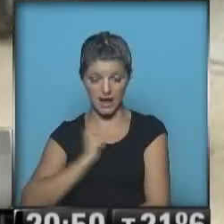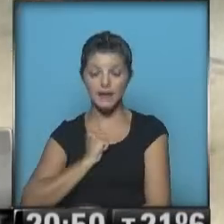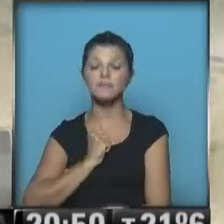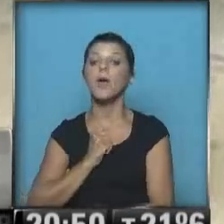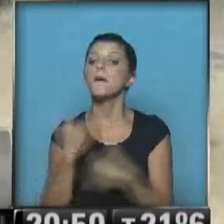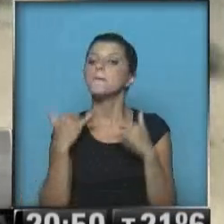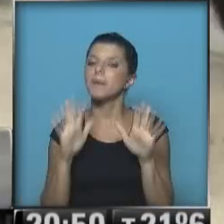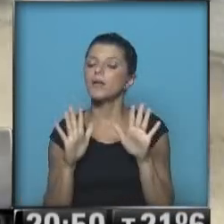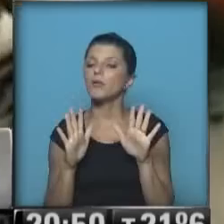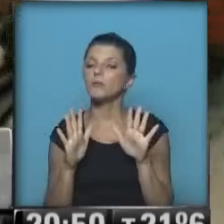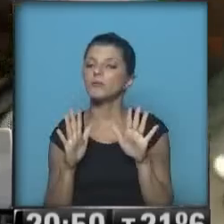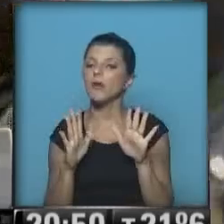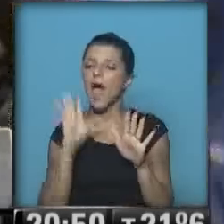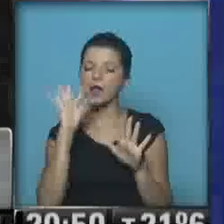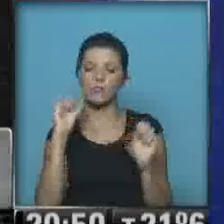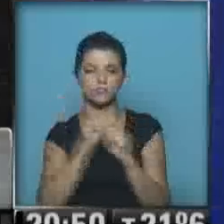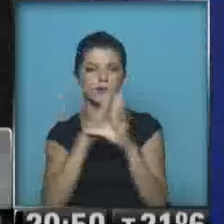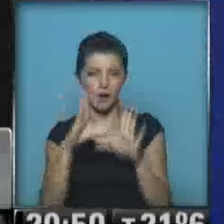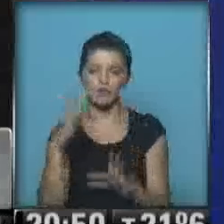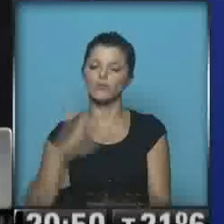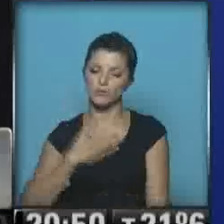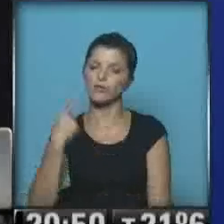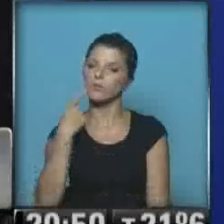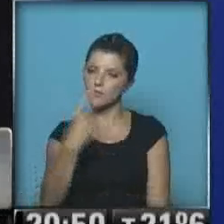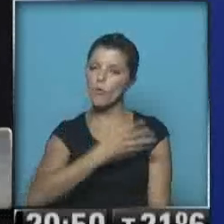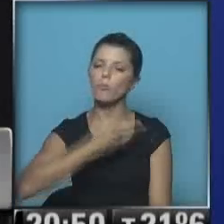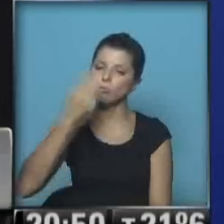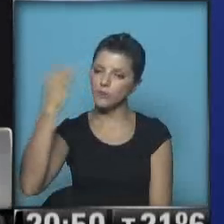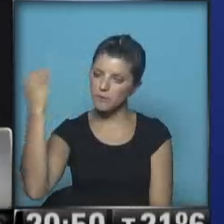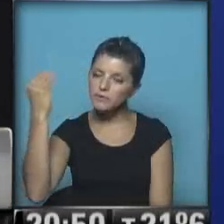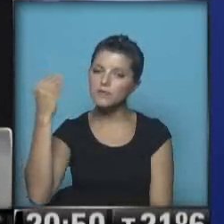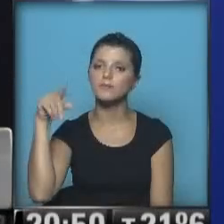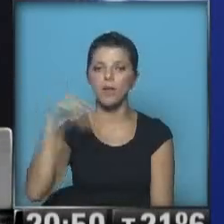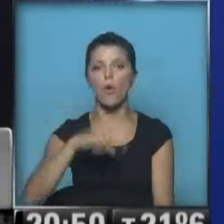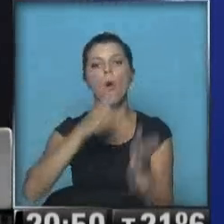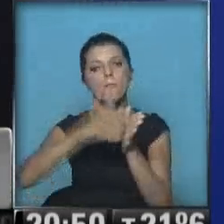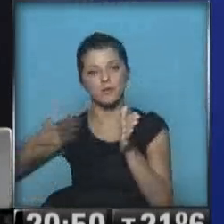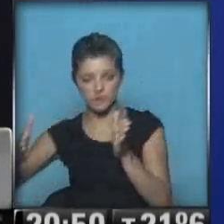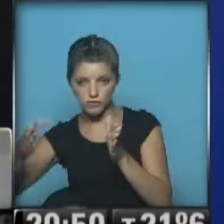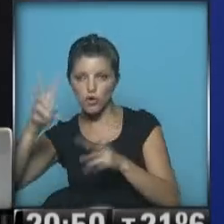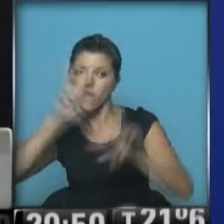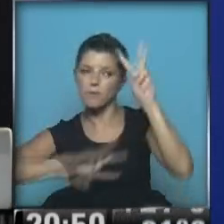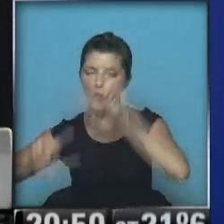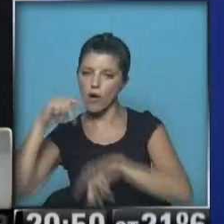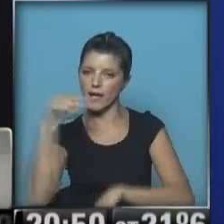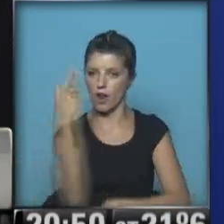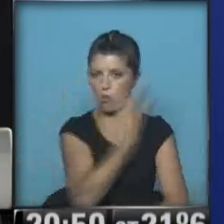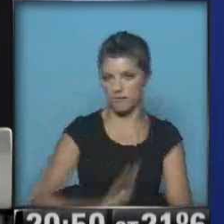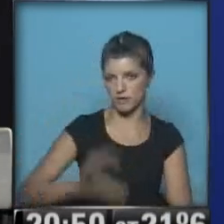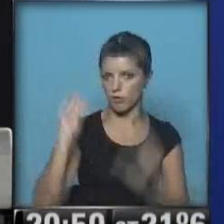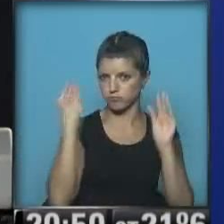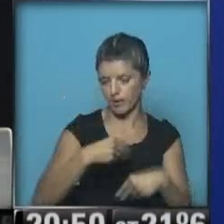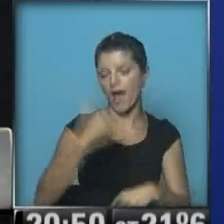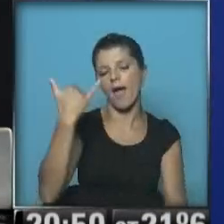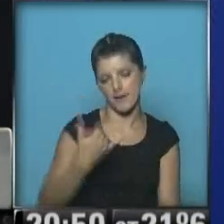una cuestión es bien clara y lo venimos señalando acá en el noticiero, que hay un proceso de desestabilización, no cabe